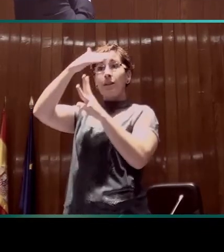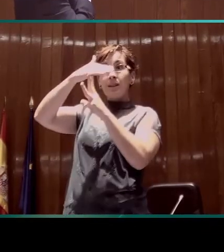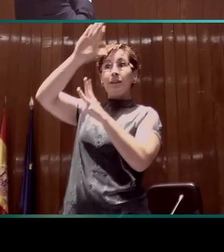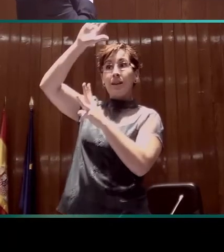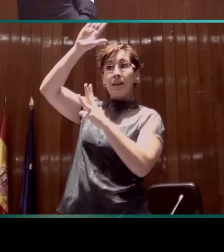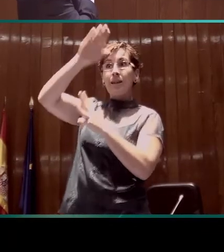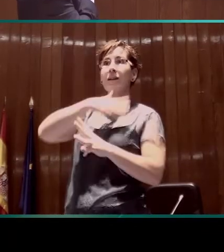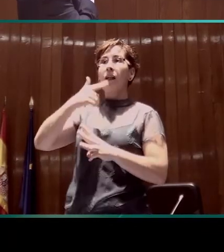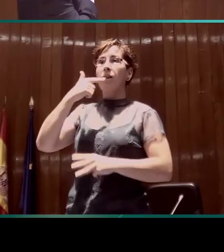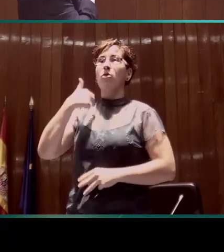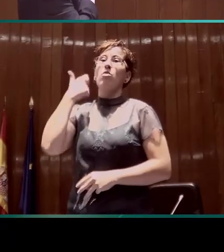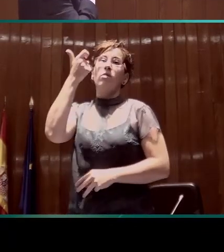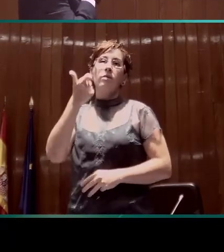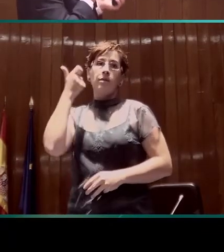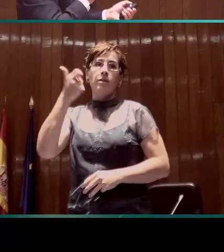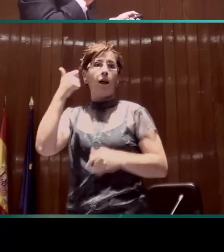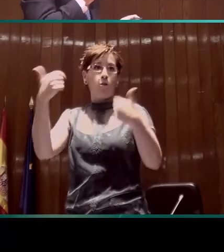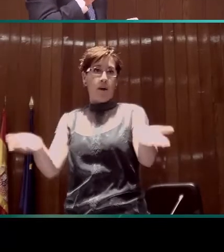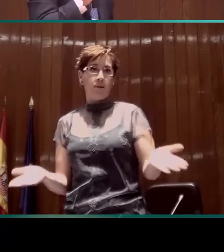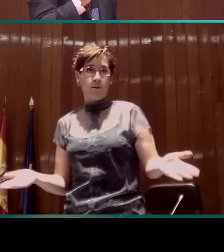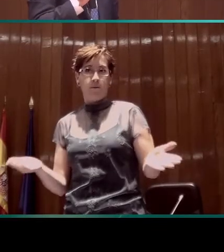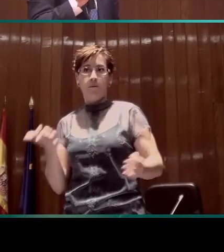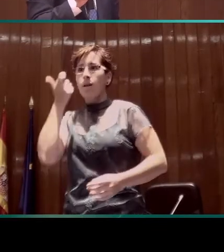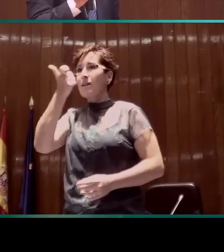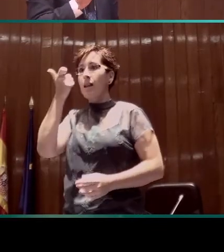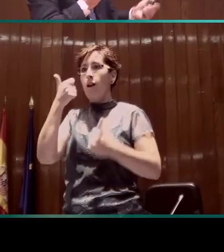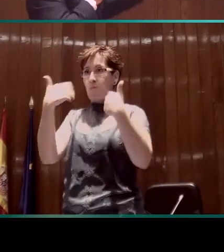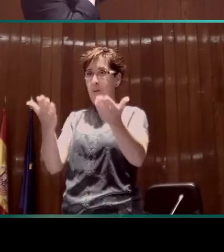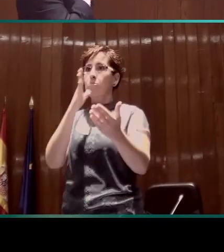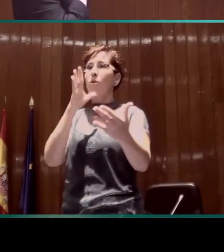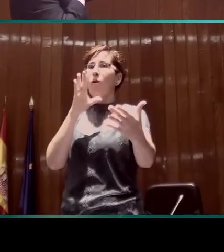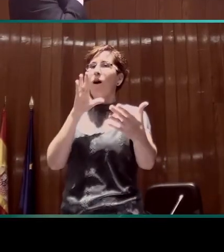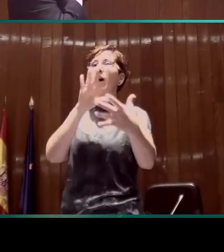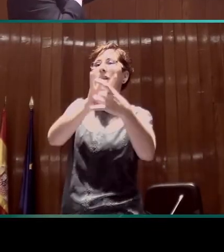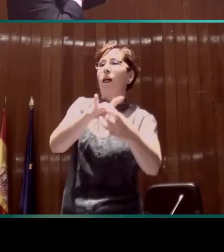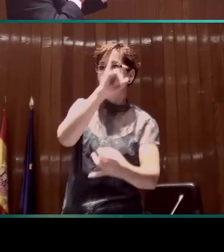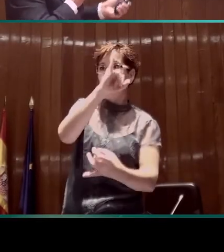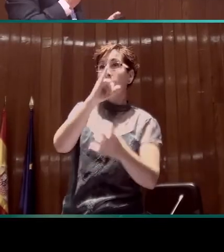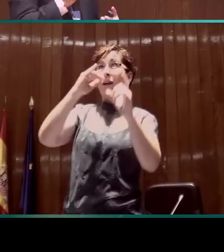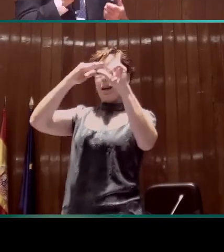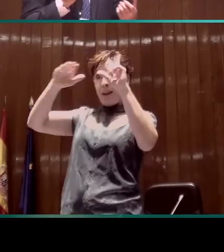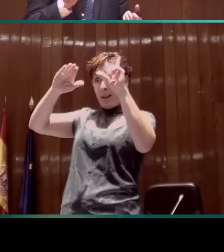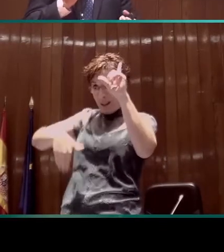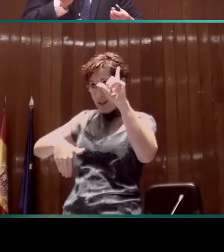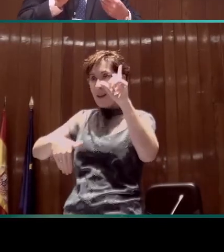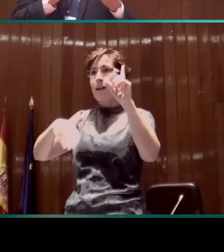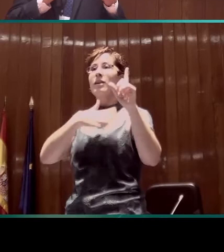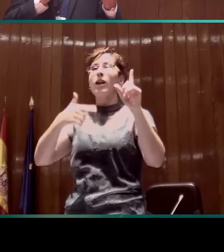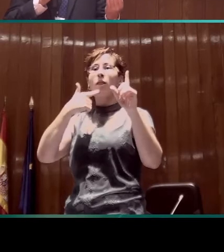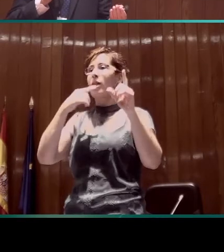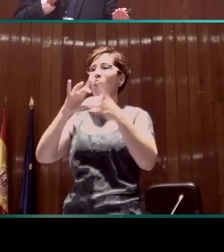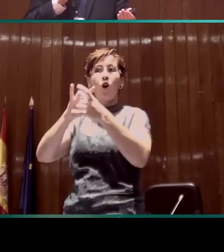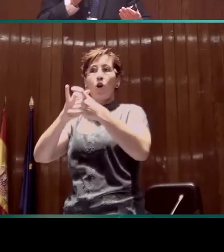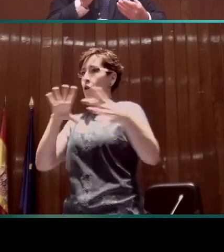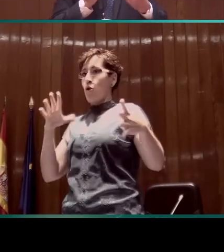tardo más con el relacionado que con el no relacionado, y lo que hay para abajo quiere decir que es facilitación, que